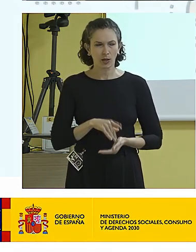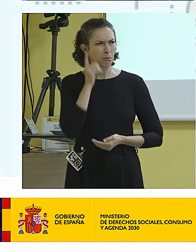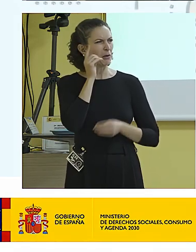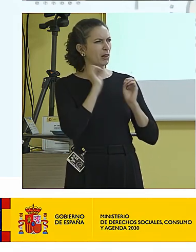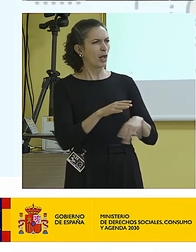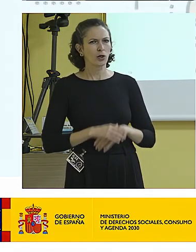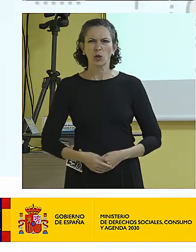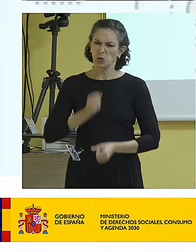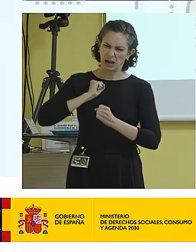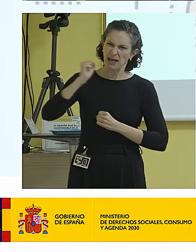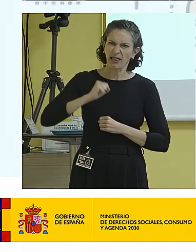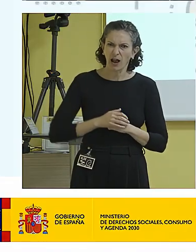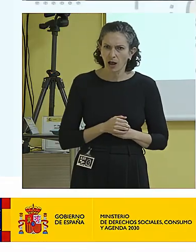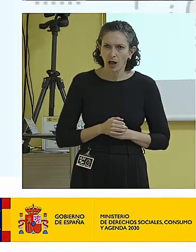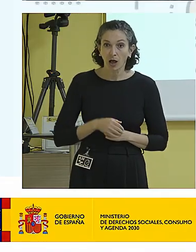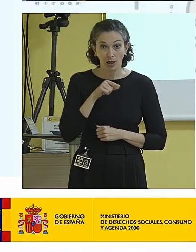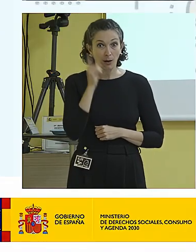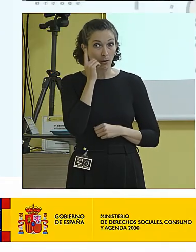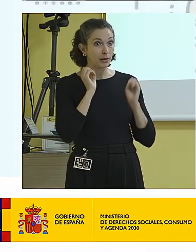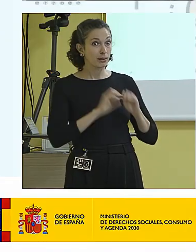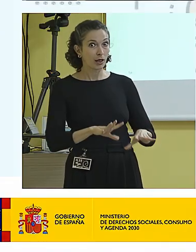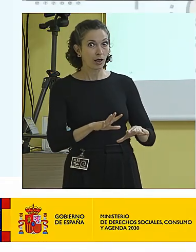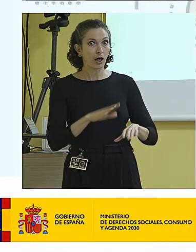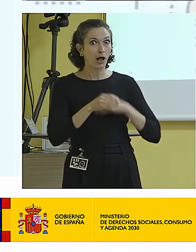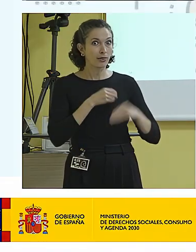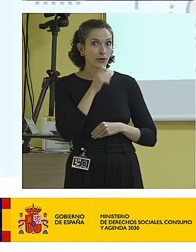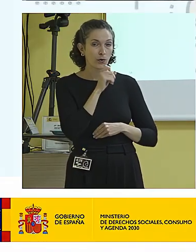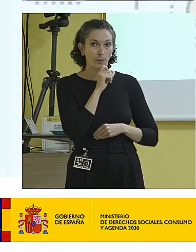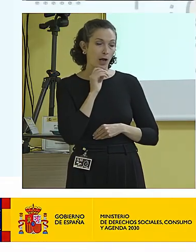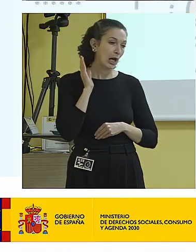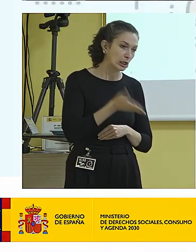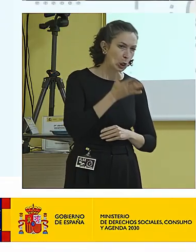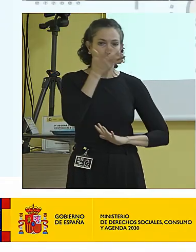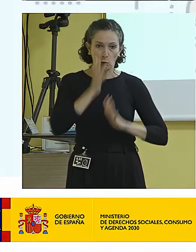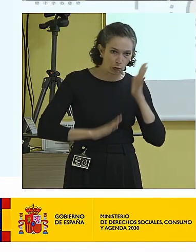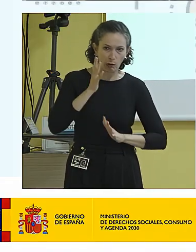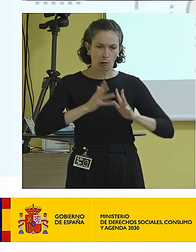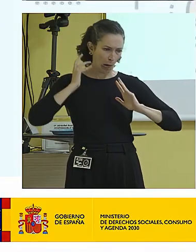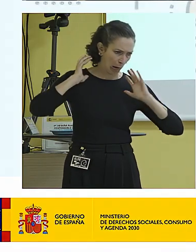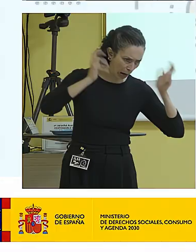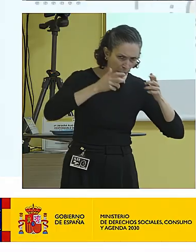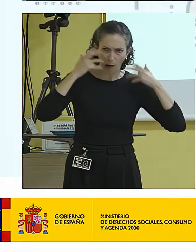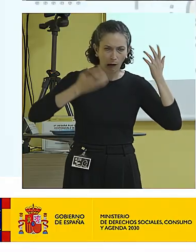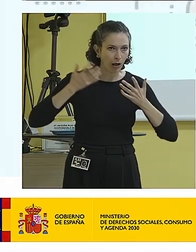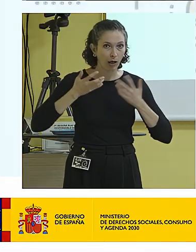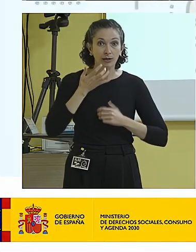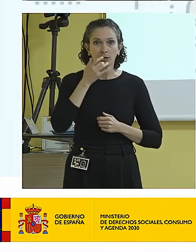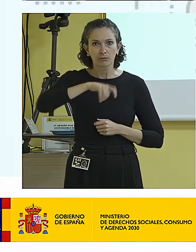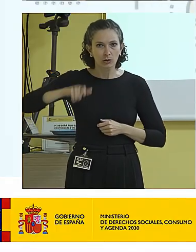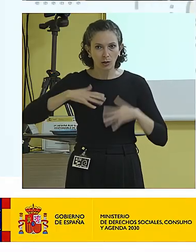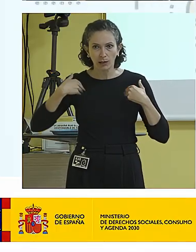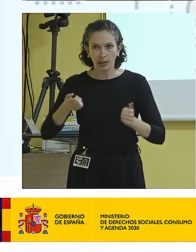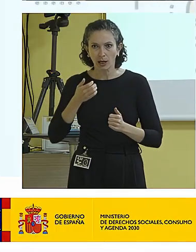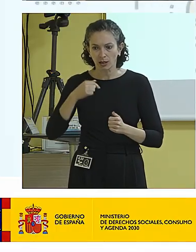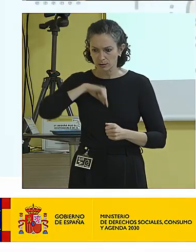móvil y una mierda lo suelto. Conseguís que suelten el móvil, ¿qué hay que hacer? Castigar, prender fuego, armarla de Troya. Claro, cualquier ser humano que nota que su libertad está